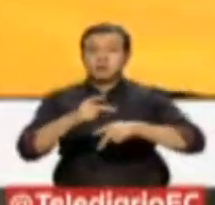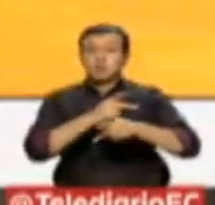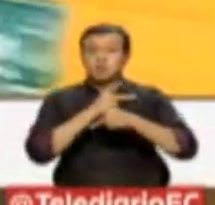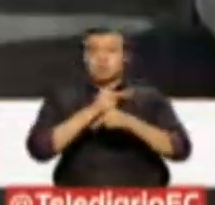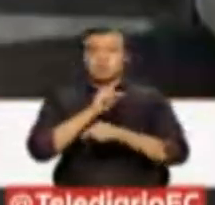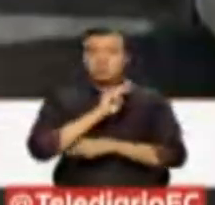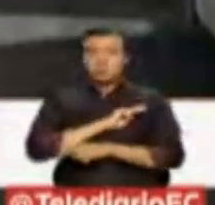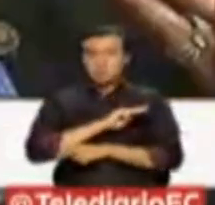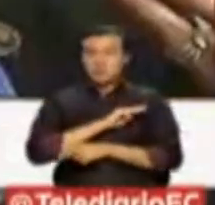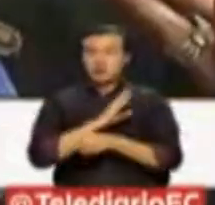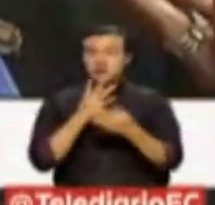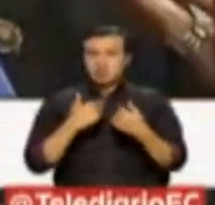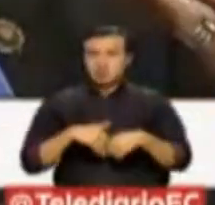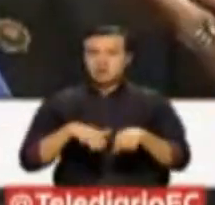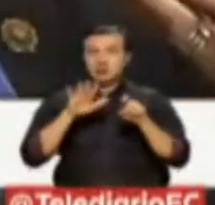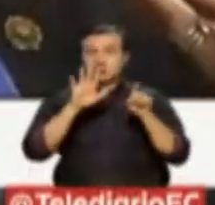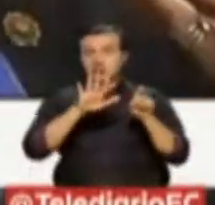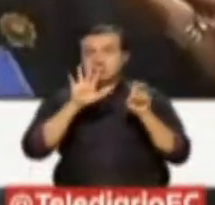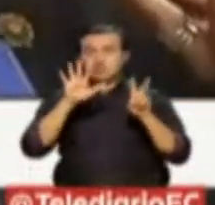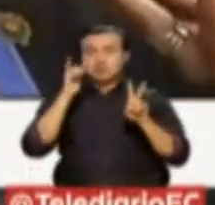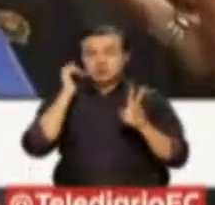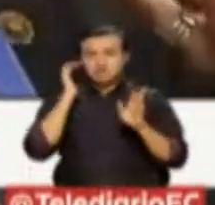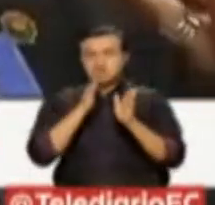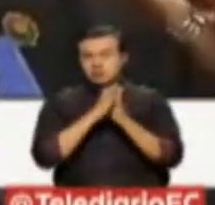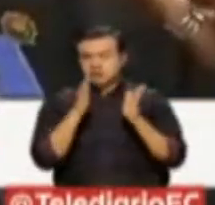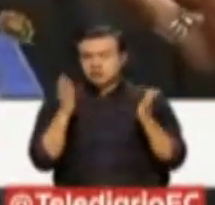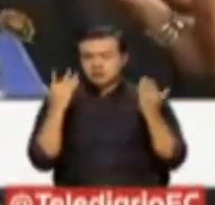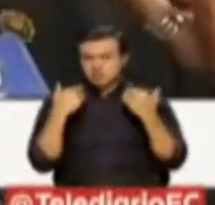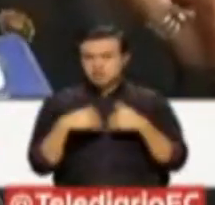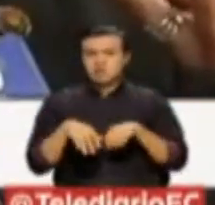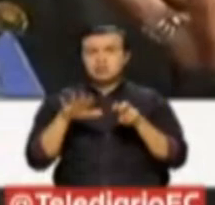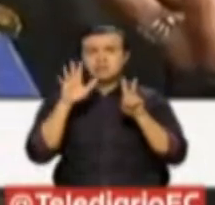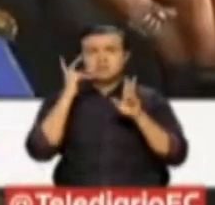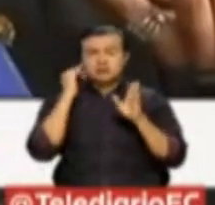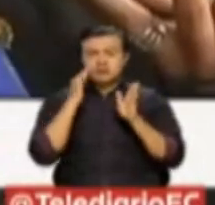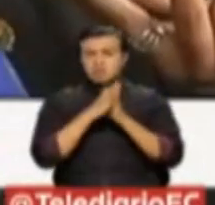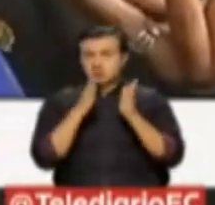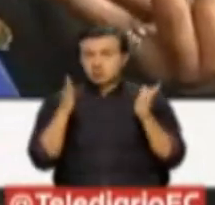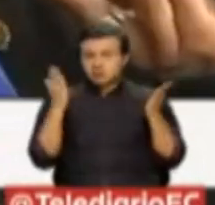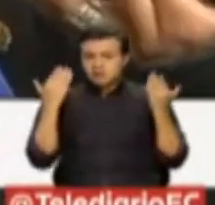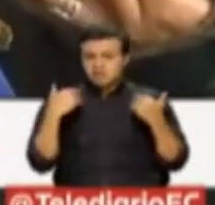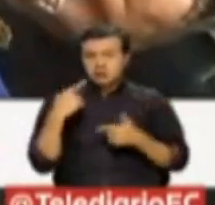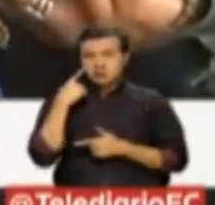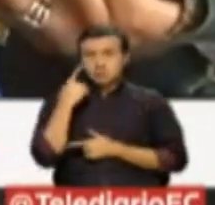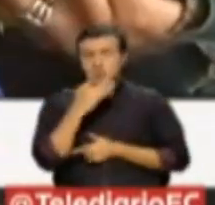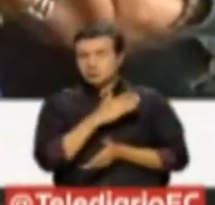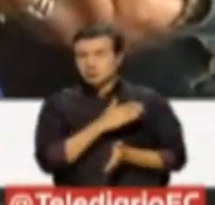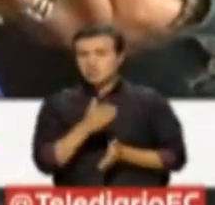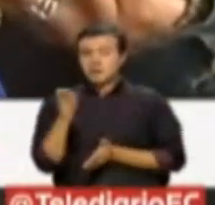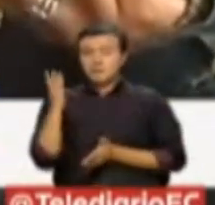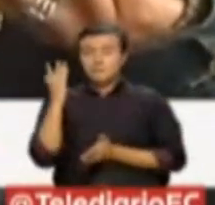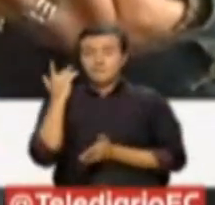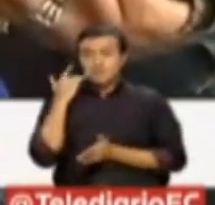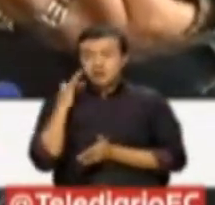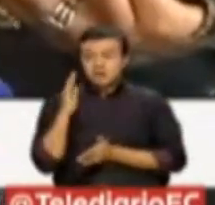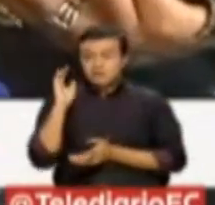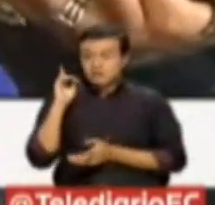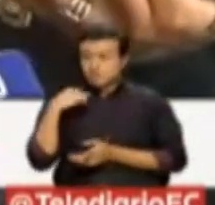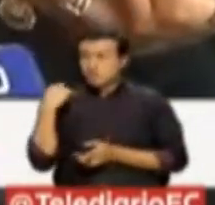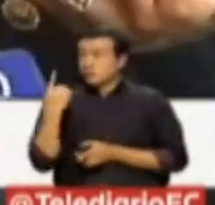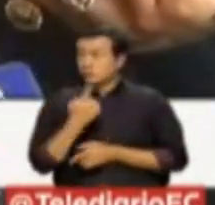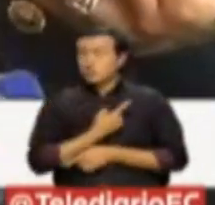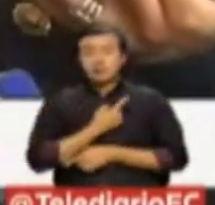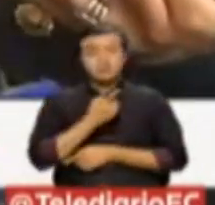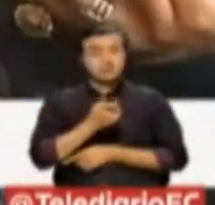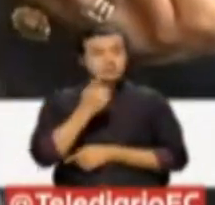quito ya son 67 días es decir han pasado siete días después de haberse cumplido el plazo para nosotros